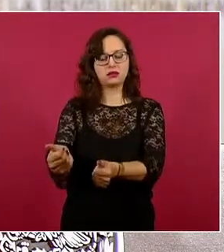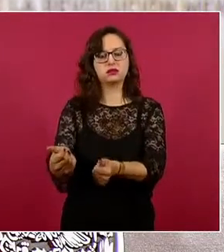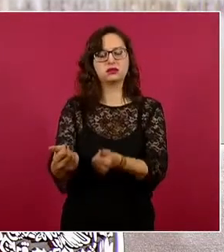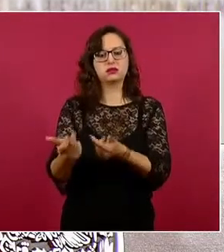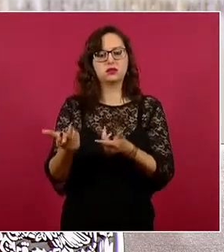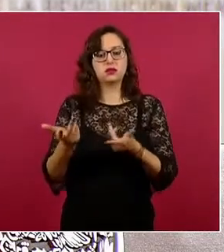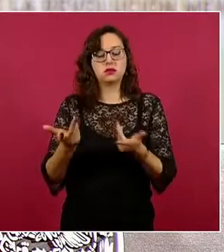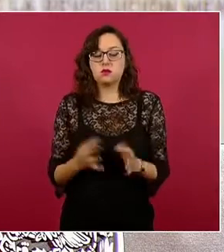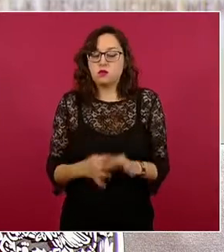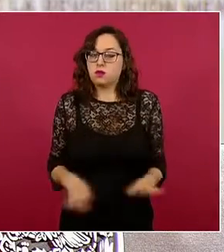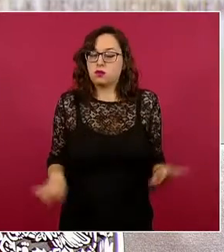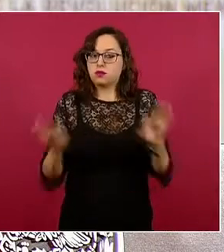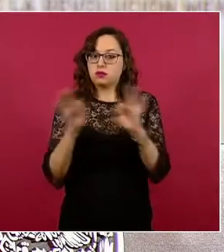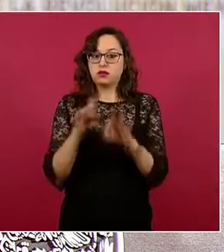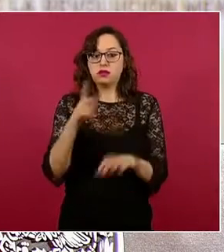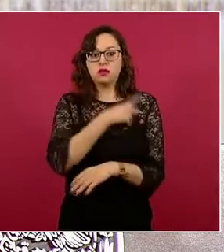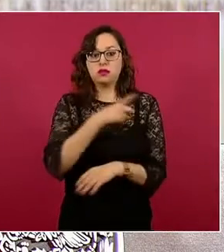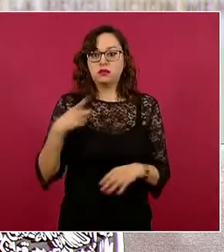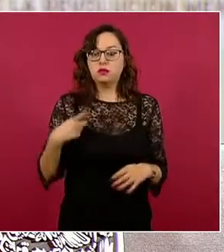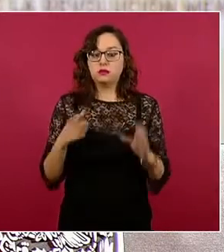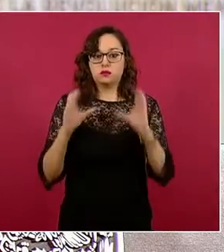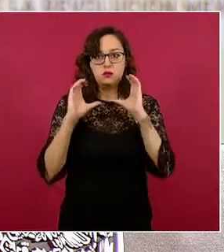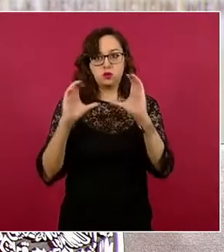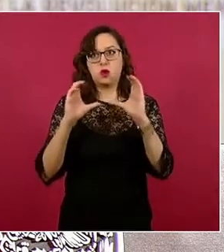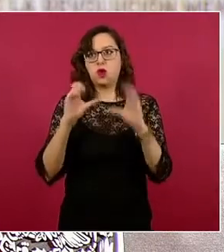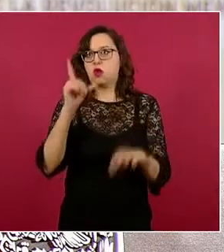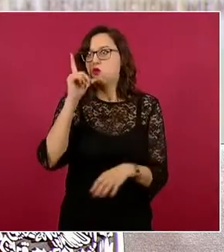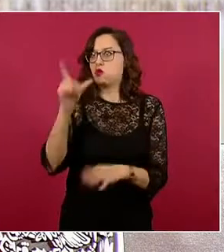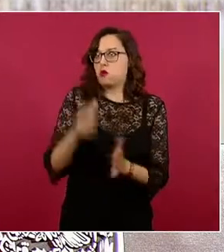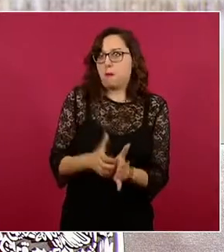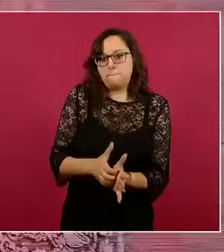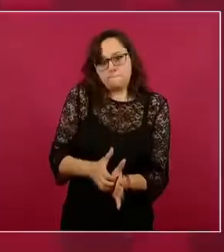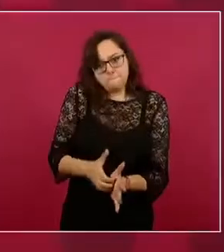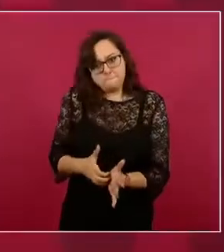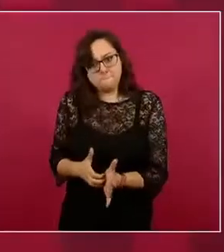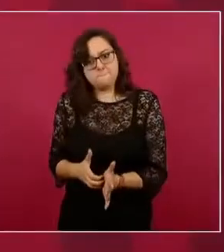logra a partir de